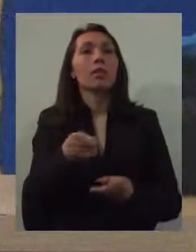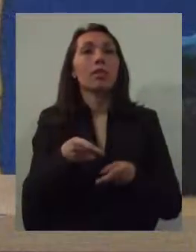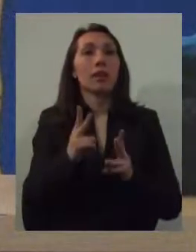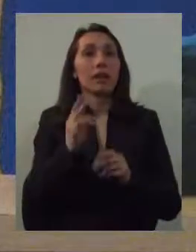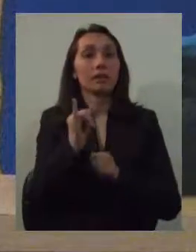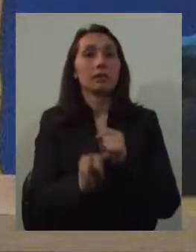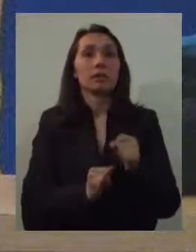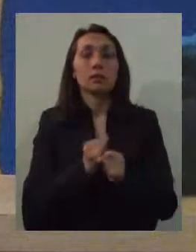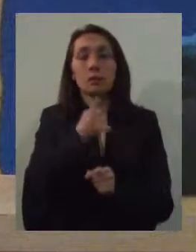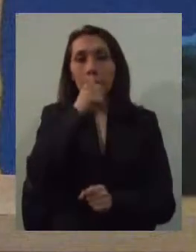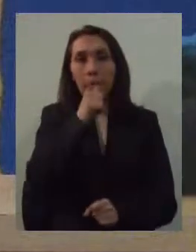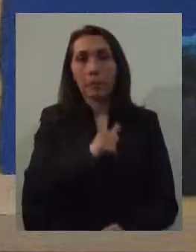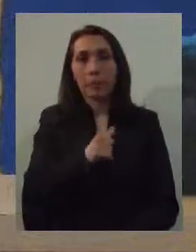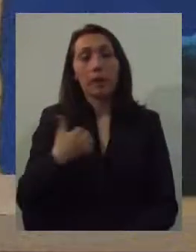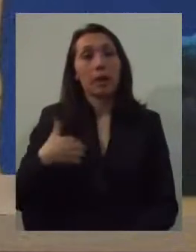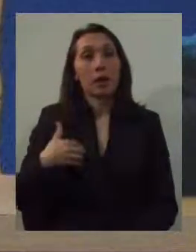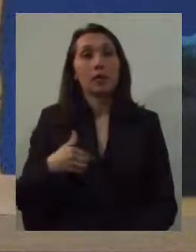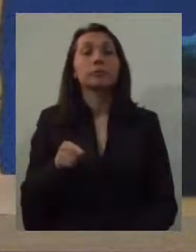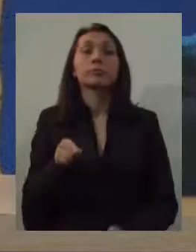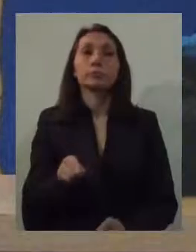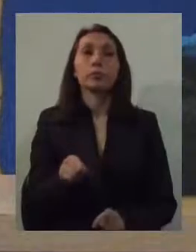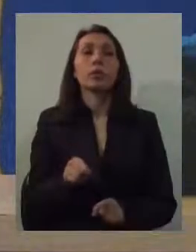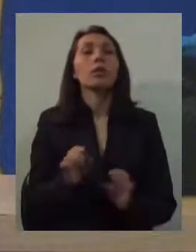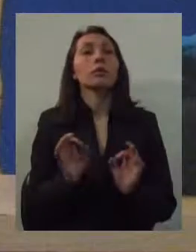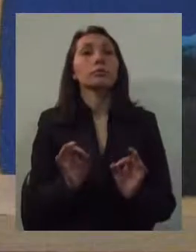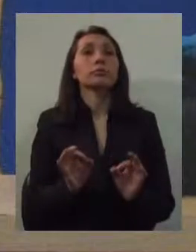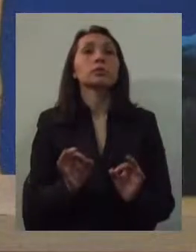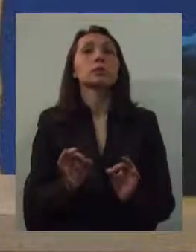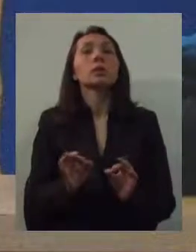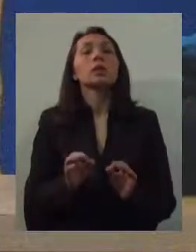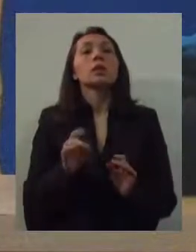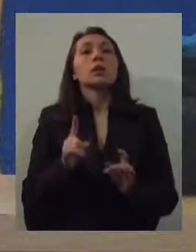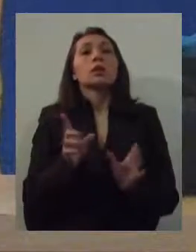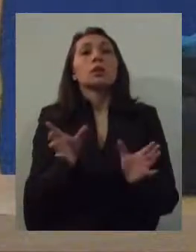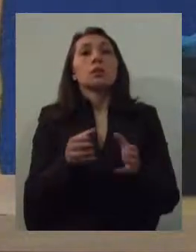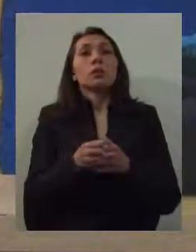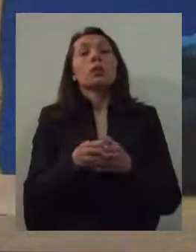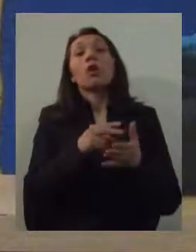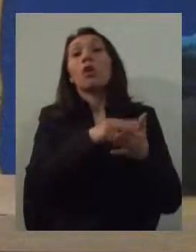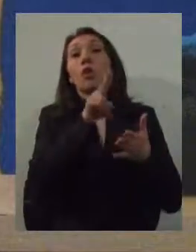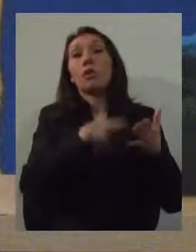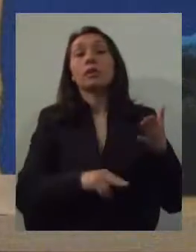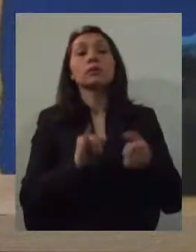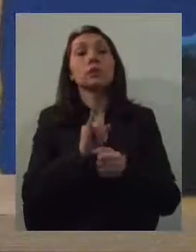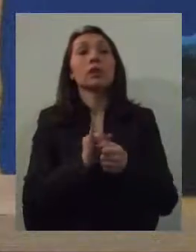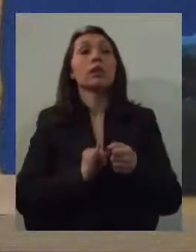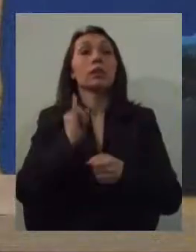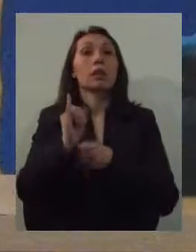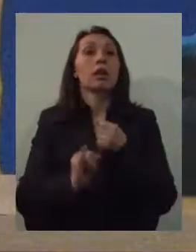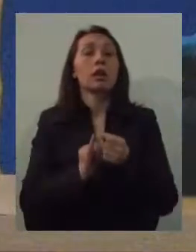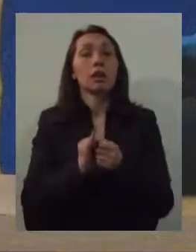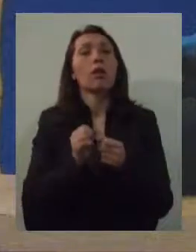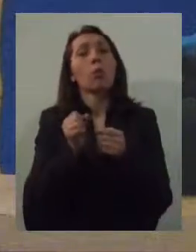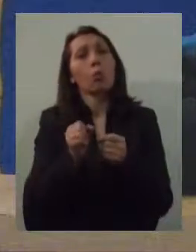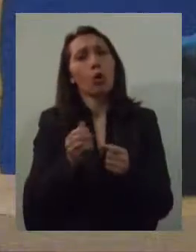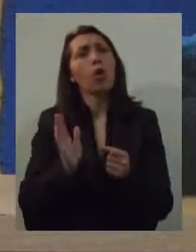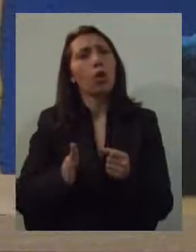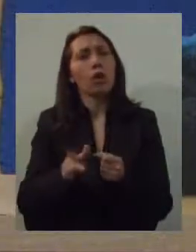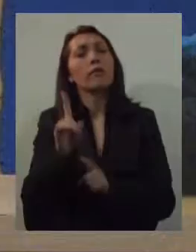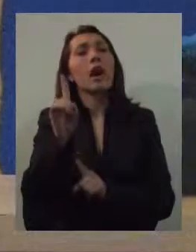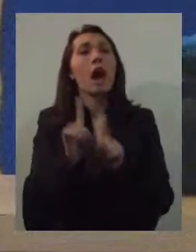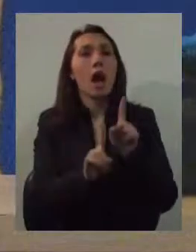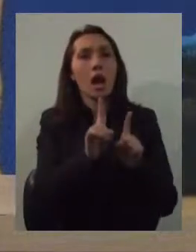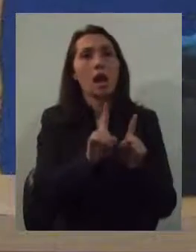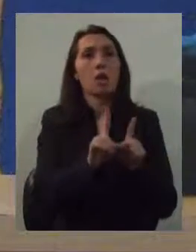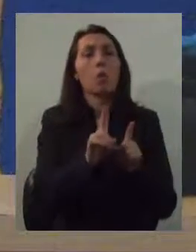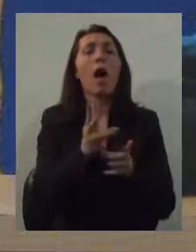argentino, de fuente convencional, por supuesto, en las convenciones internacionales, y todavía puede quedar en alguna